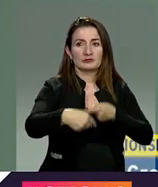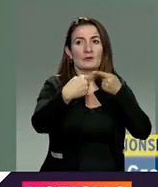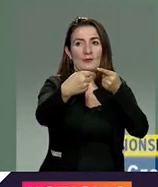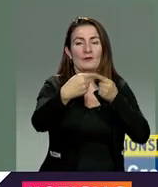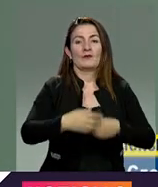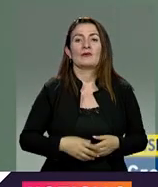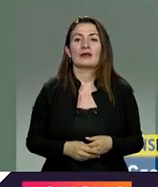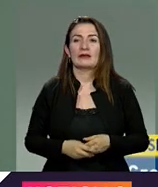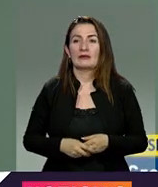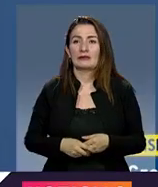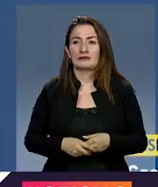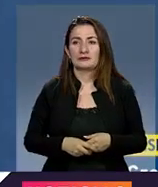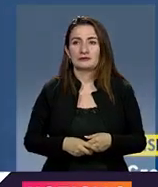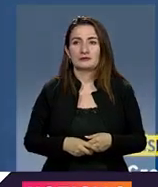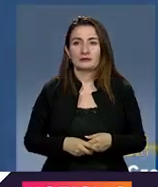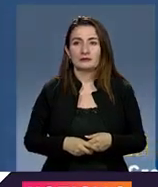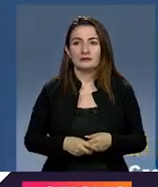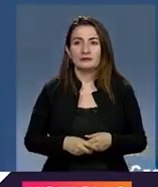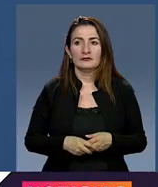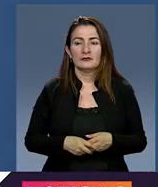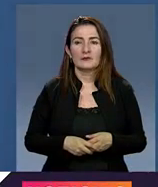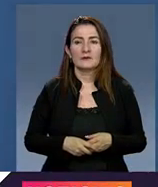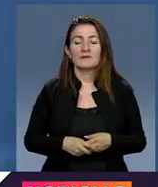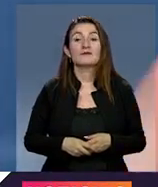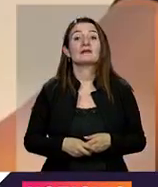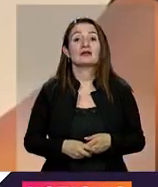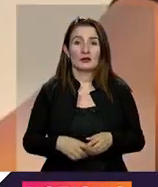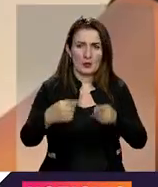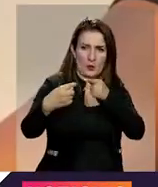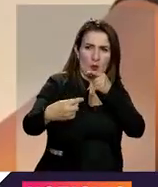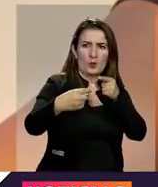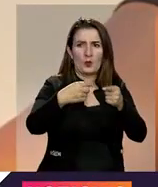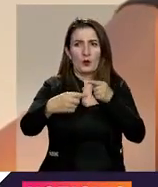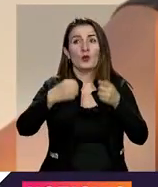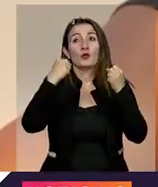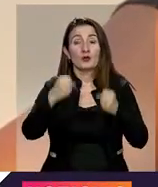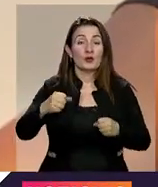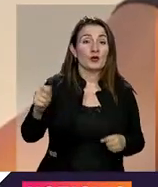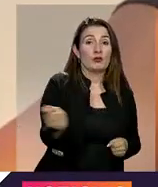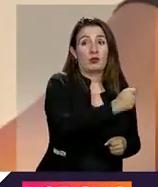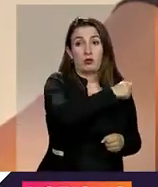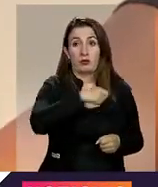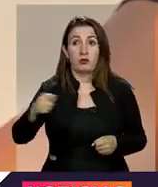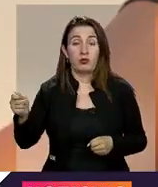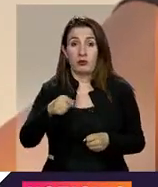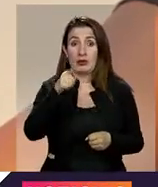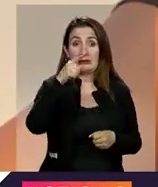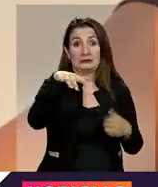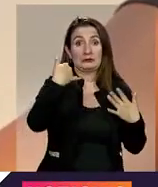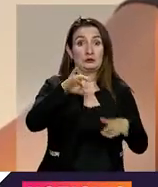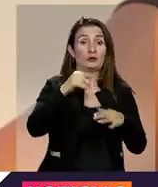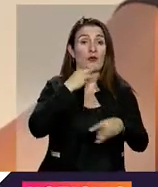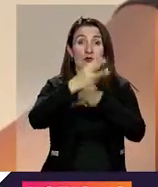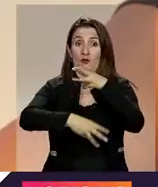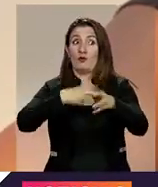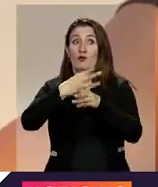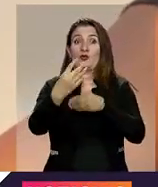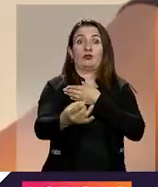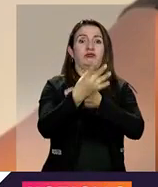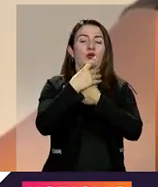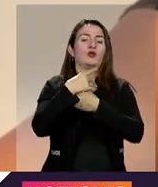mundo. Game, set and match, the group. Será un partido durísimo el día de mañana en primera ronda porque pues es la número uno del mundo, chica